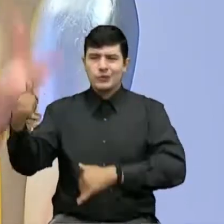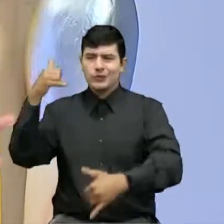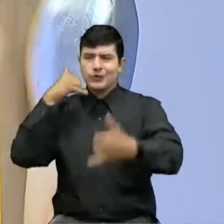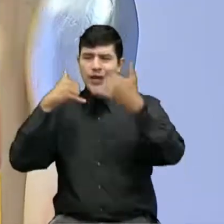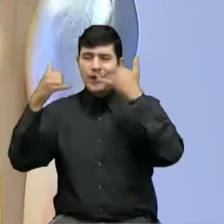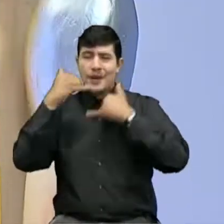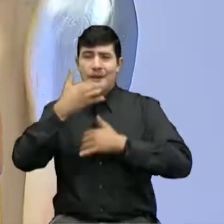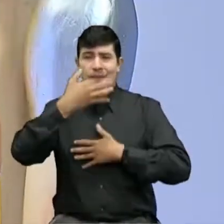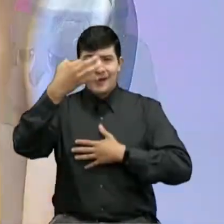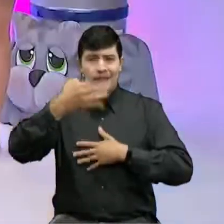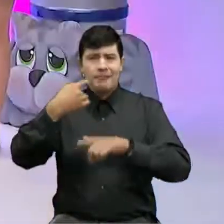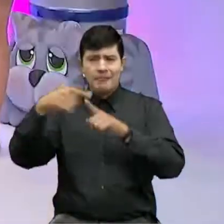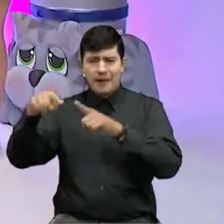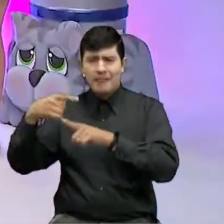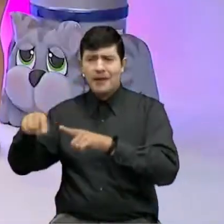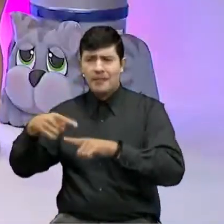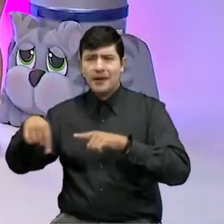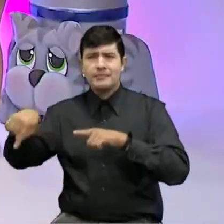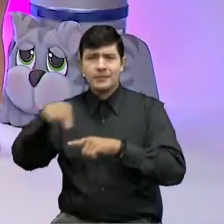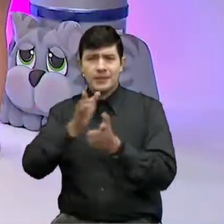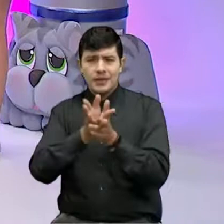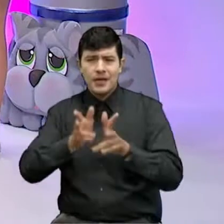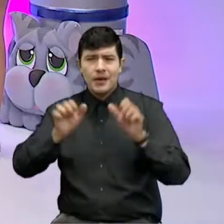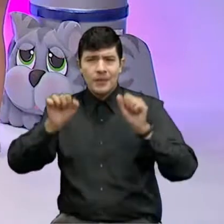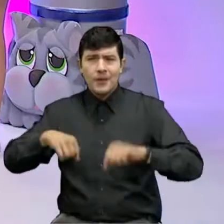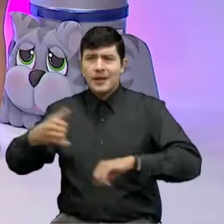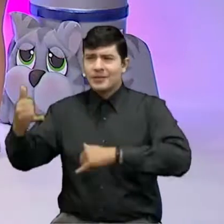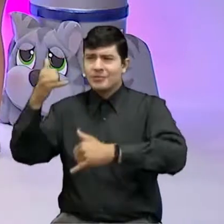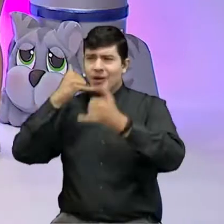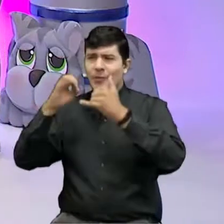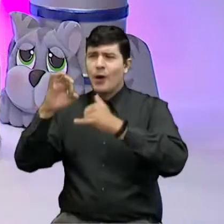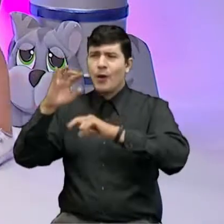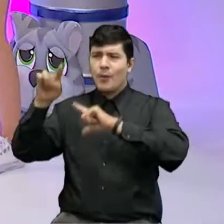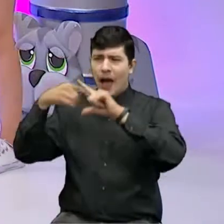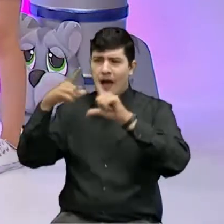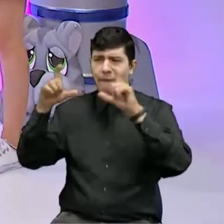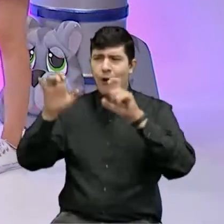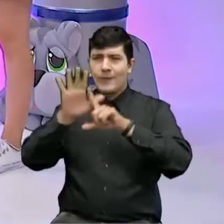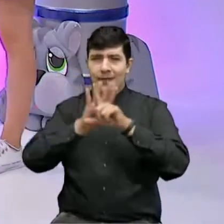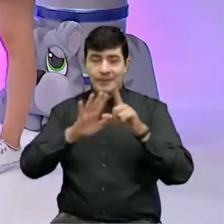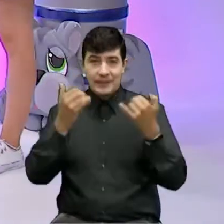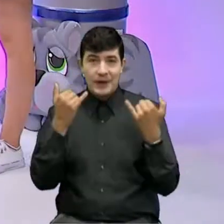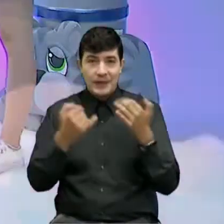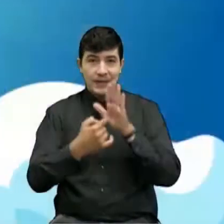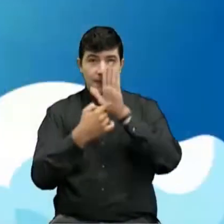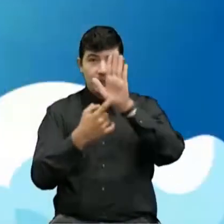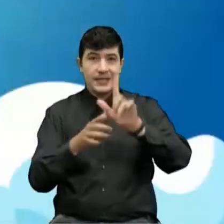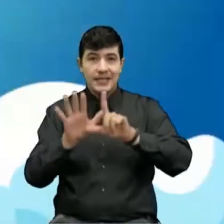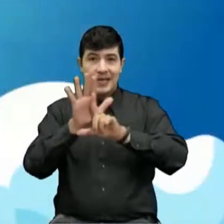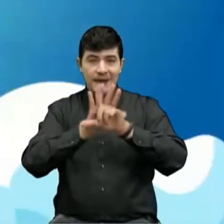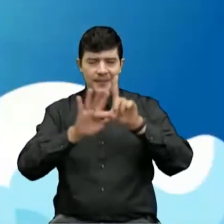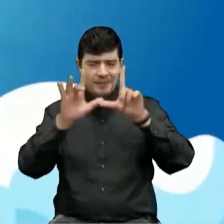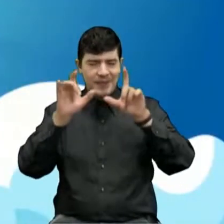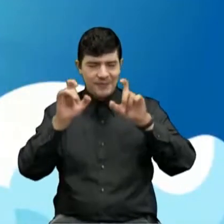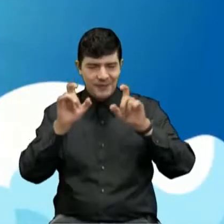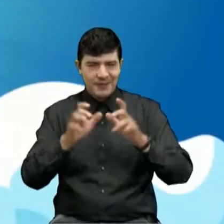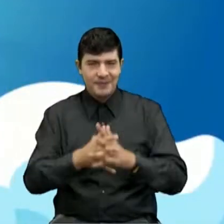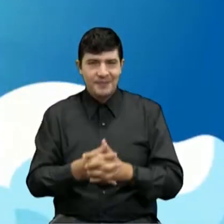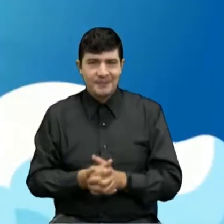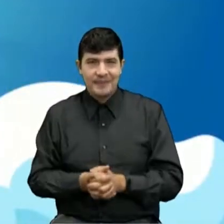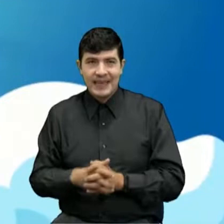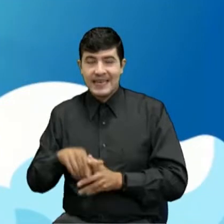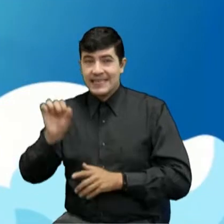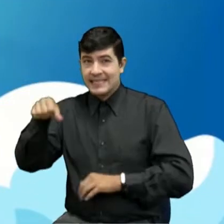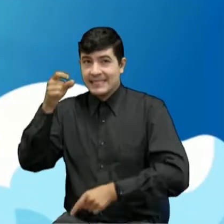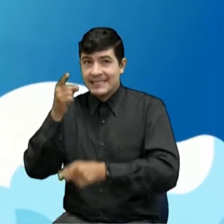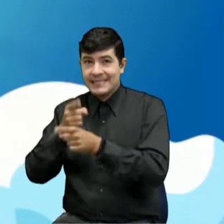hay muchos medios para que ellos se puedan comunicar con nosotros, así es que a continuación vamos a irnos con las fotos primero que todo. Tengo por aquí a esta